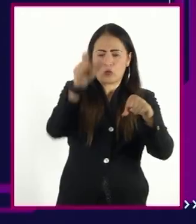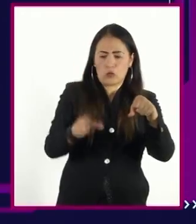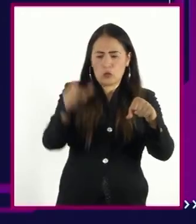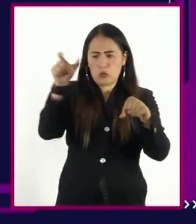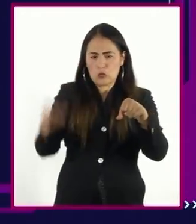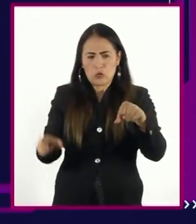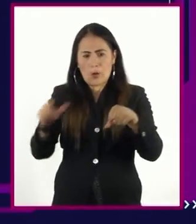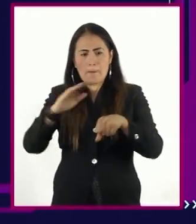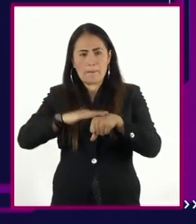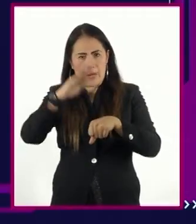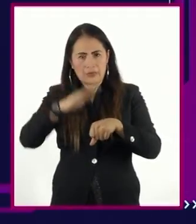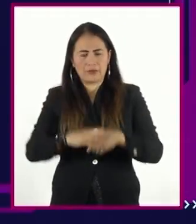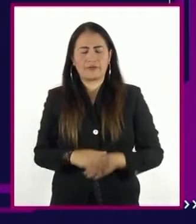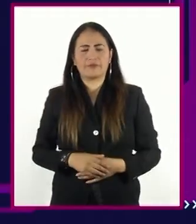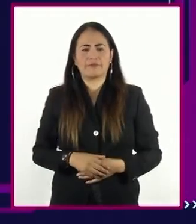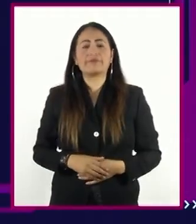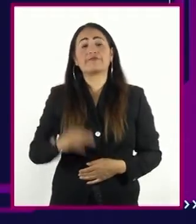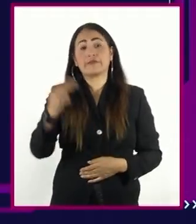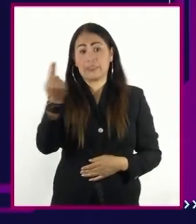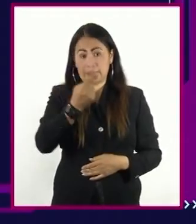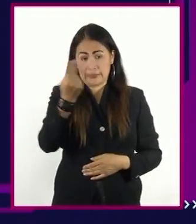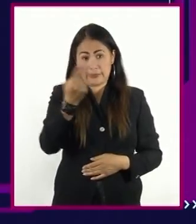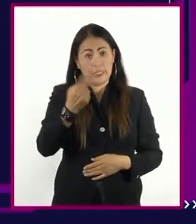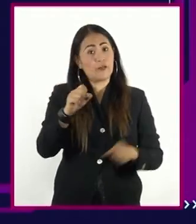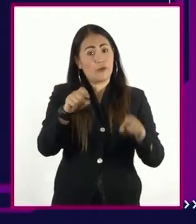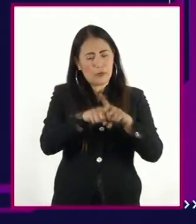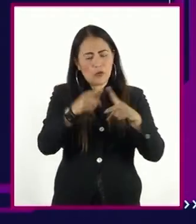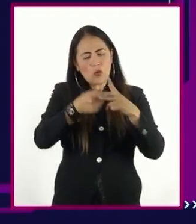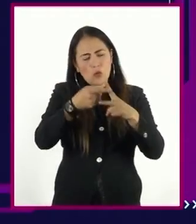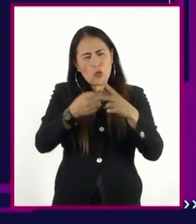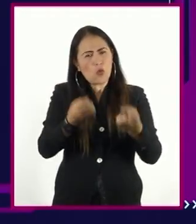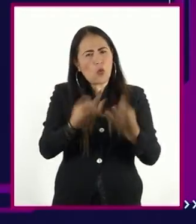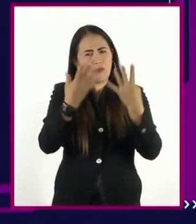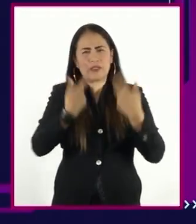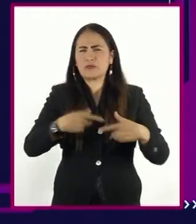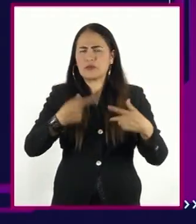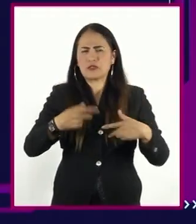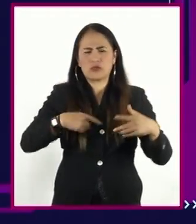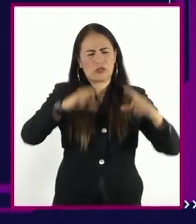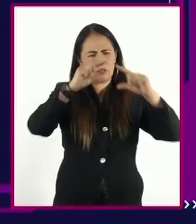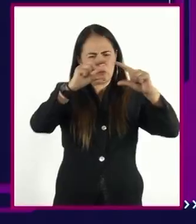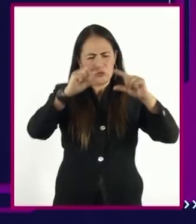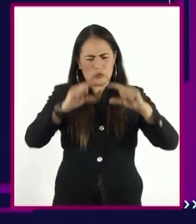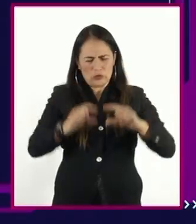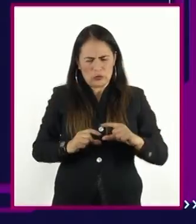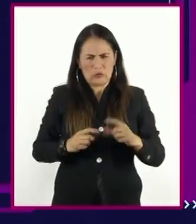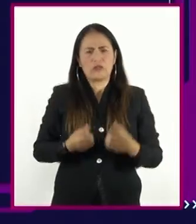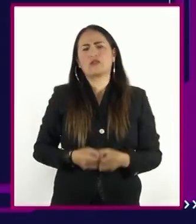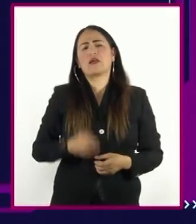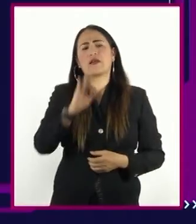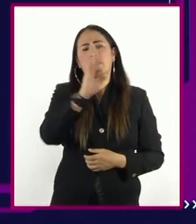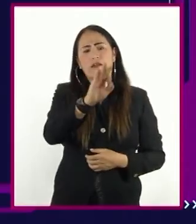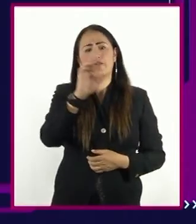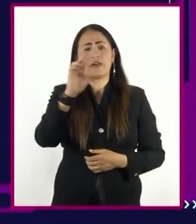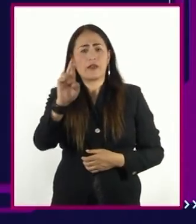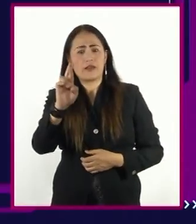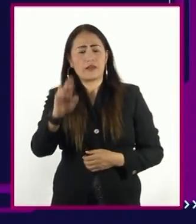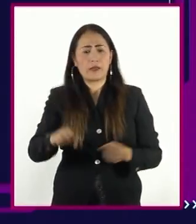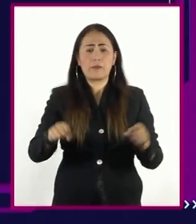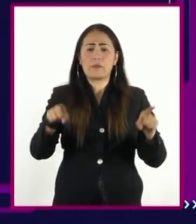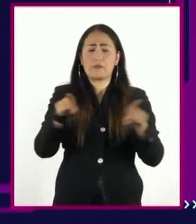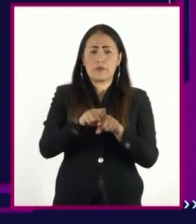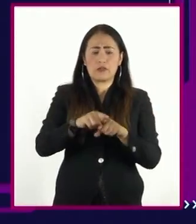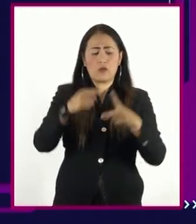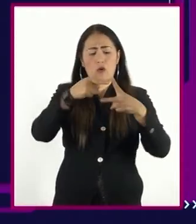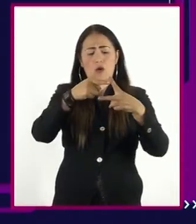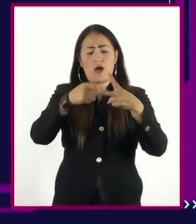tabla, ya que sabemos que necesitamos calcular el número de personas por cada tipo de alimento, la frecuencia relativa y la medida